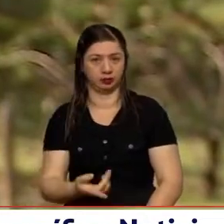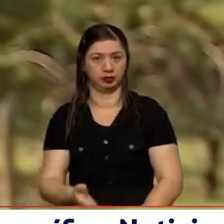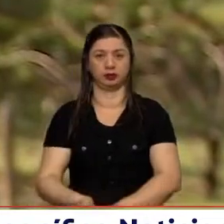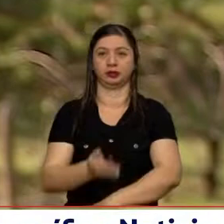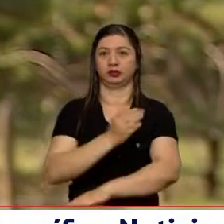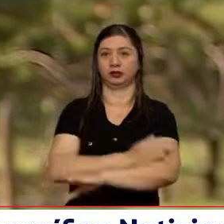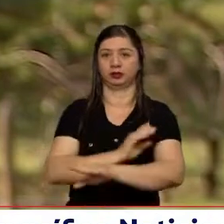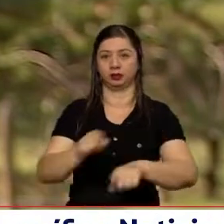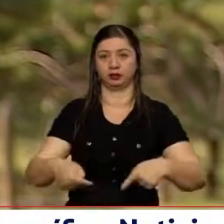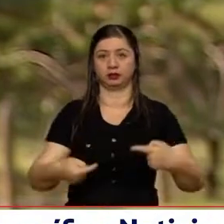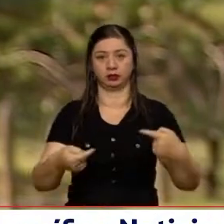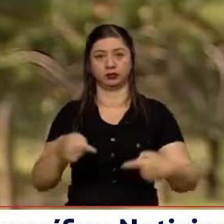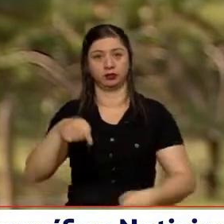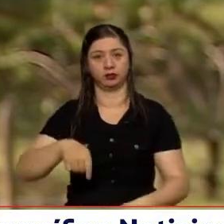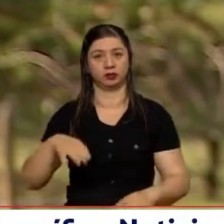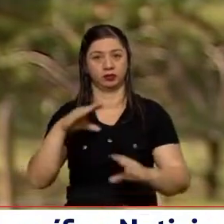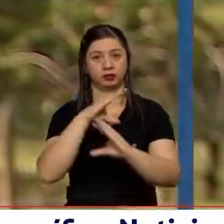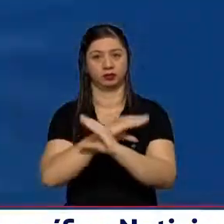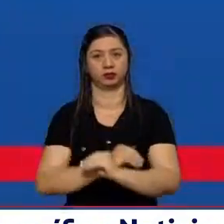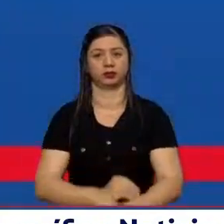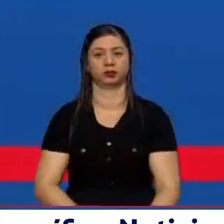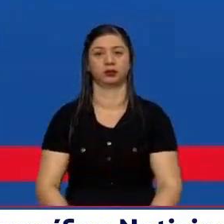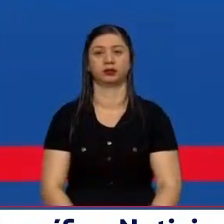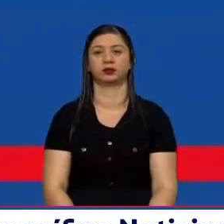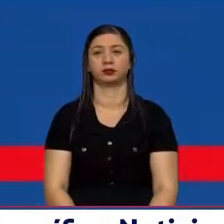encuentro de esta noche.